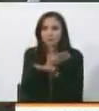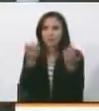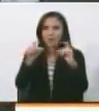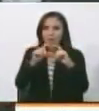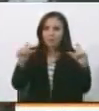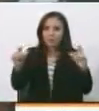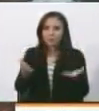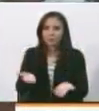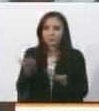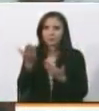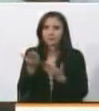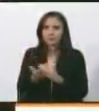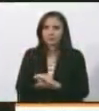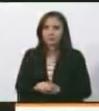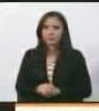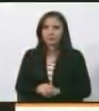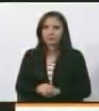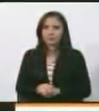Numeral Maduro en la ONU.